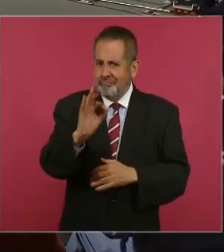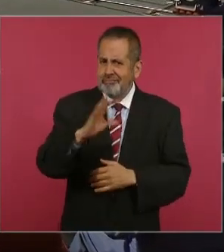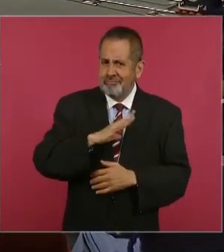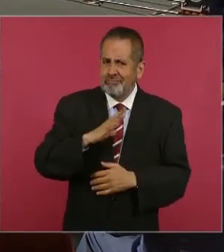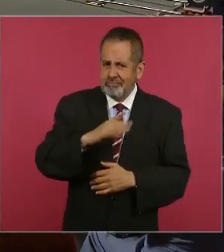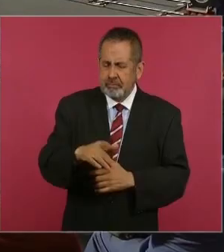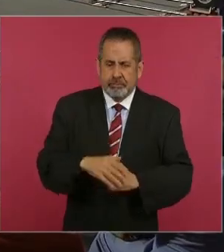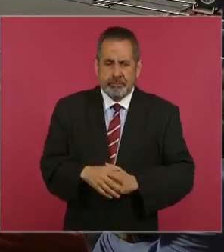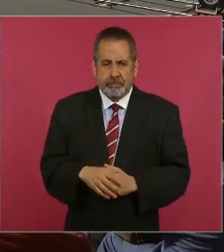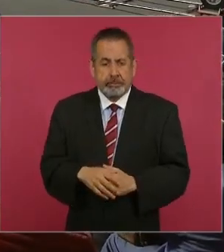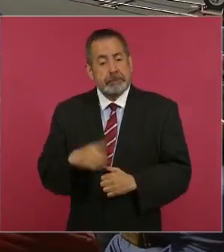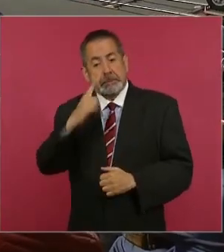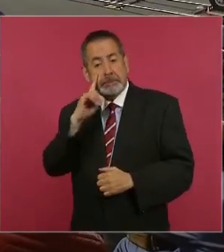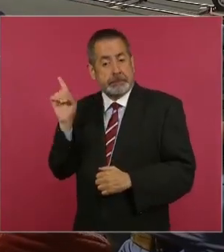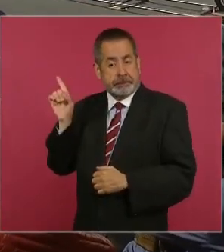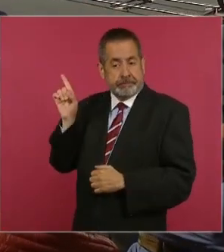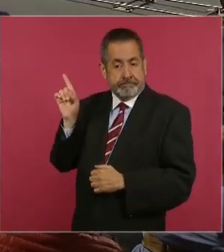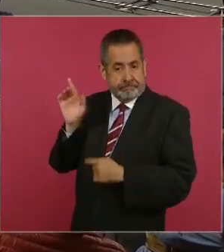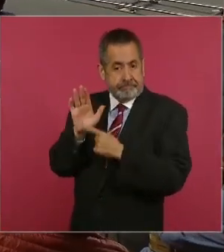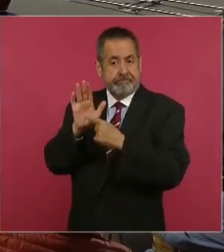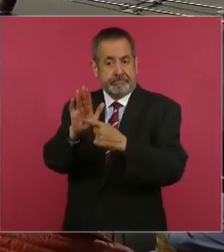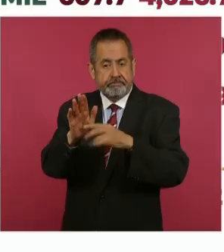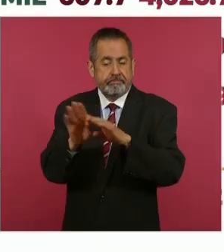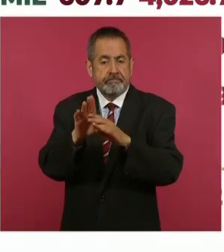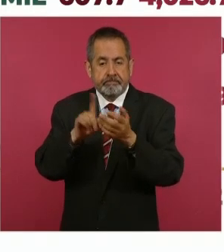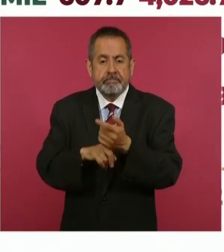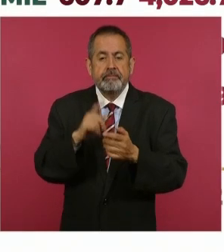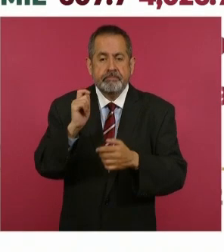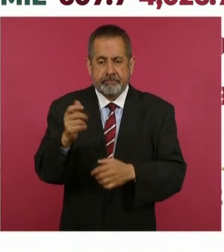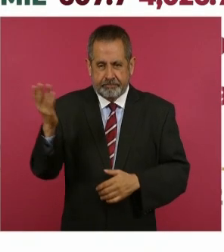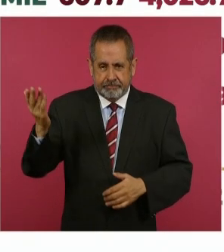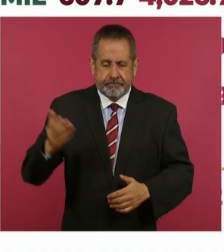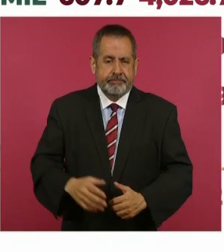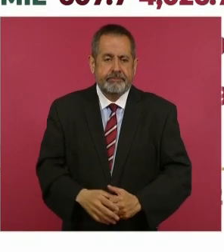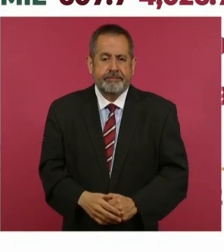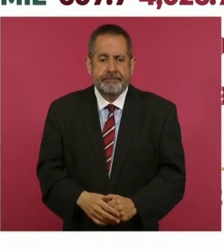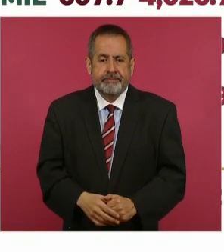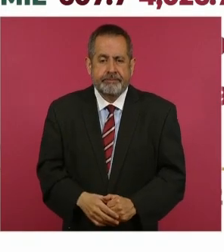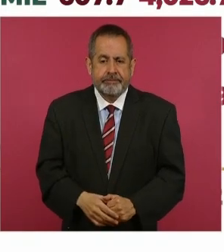es una pequeña muestra de lo que llevan